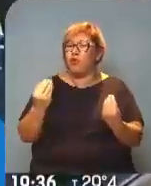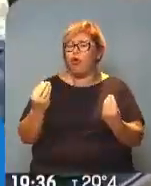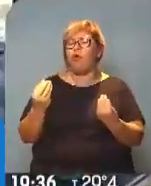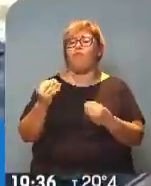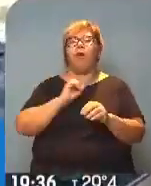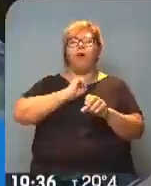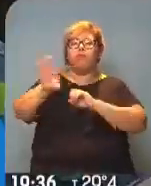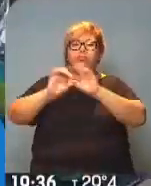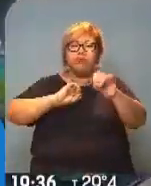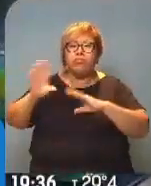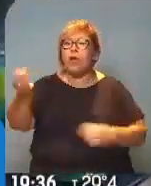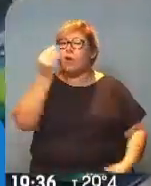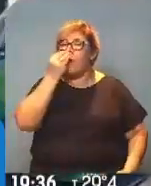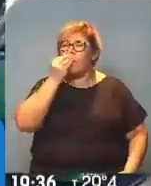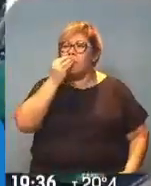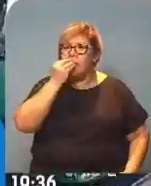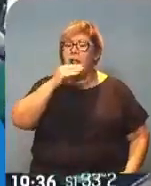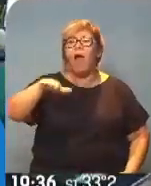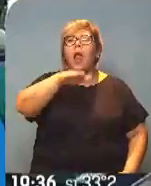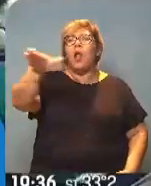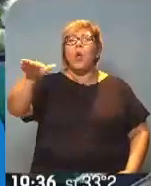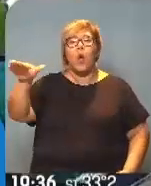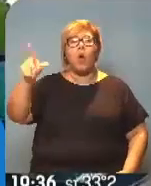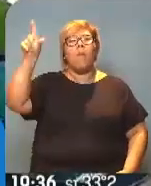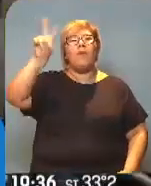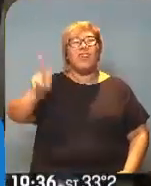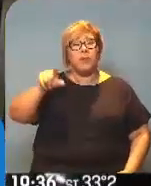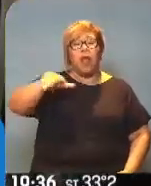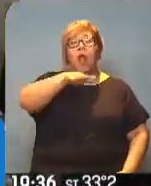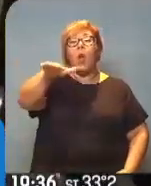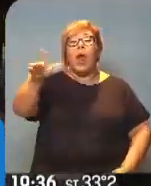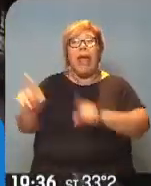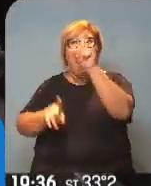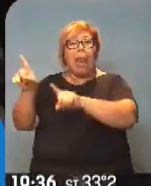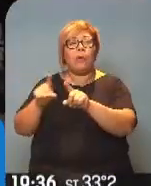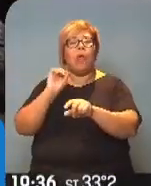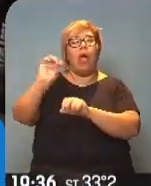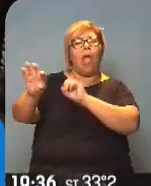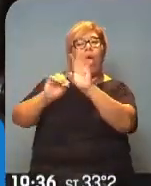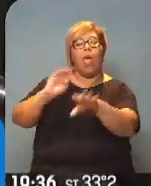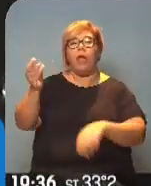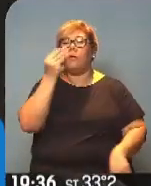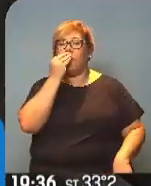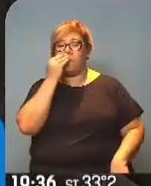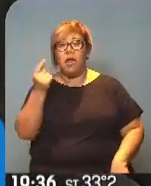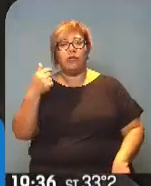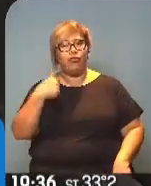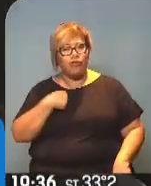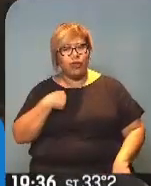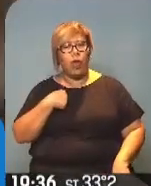colectiva alimentos entre la población, y esto que quieren hacer entrar es apenas representa, hoy leí un número,